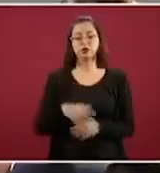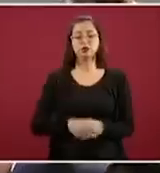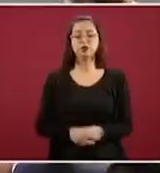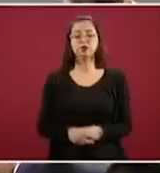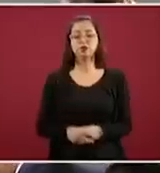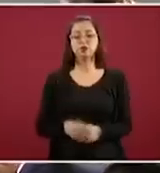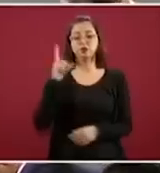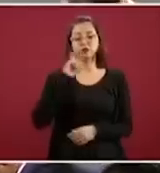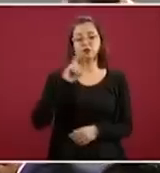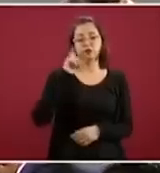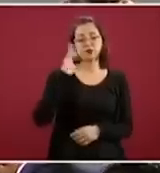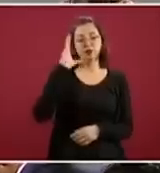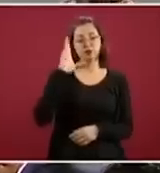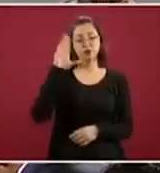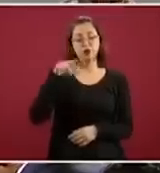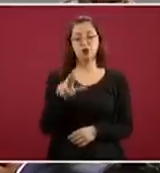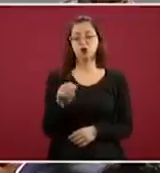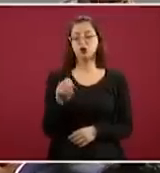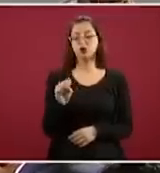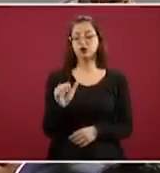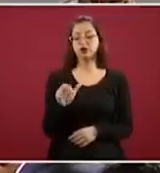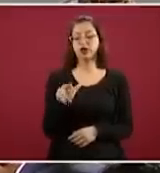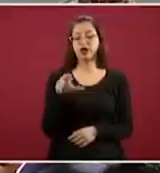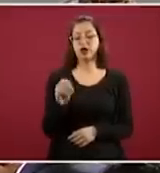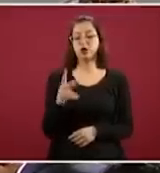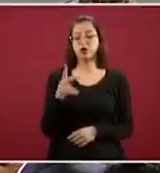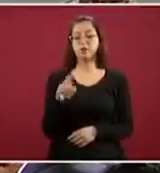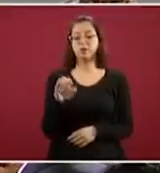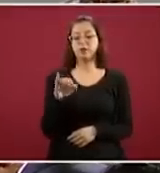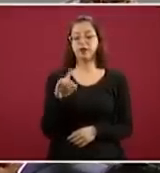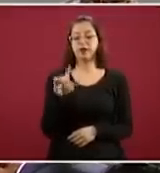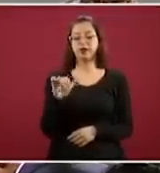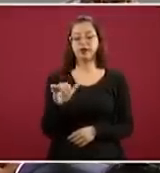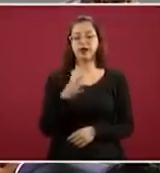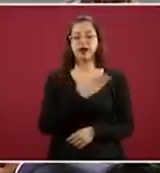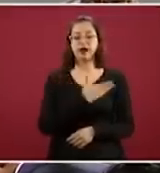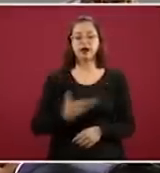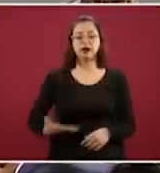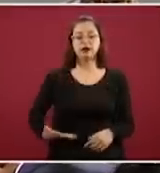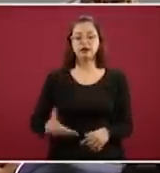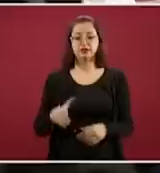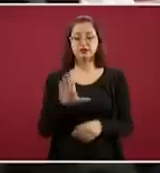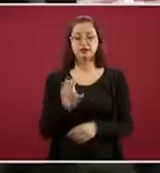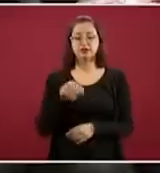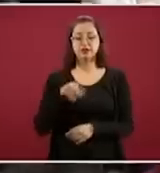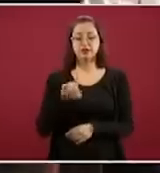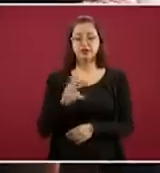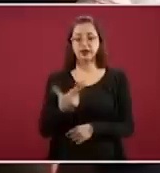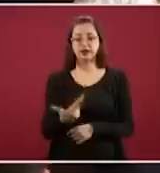La maestra Rosario Piedra Ibarra, presidenta de la Comisión Nacional de los Derechos Humanos.